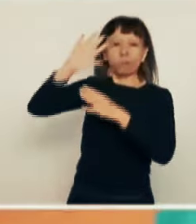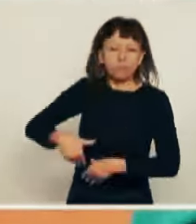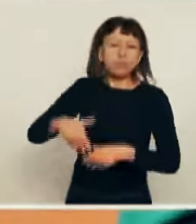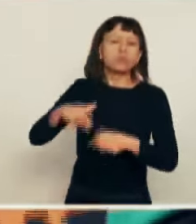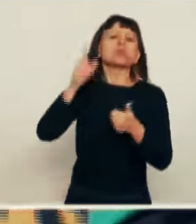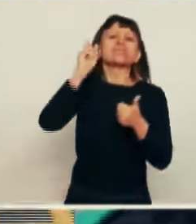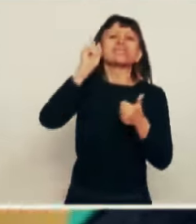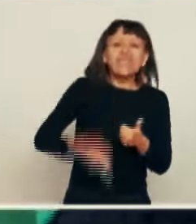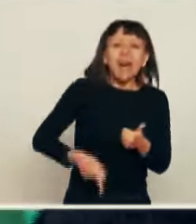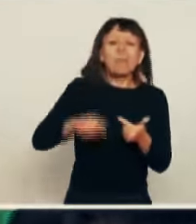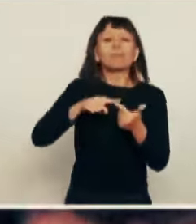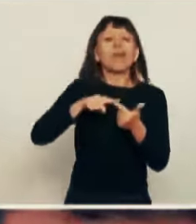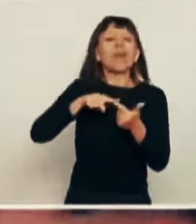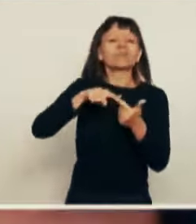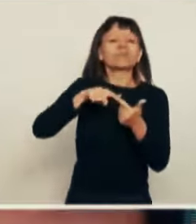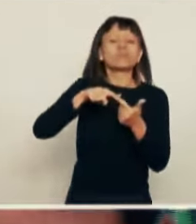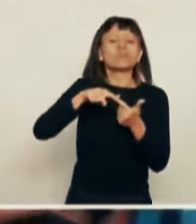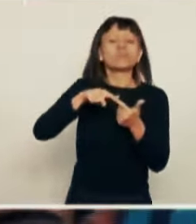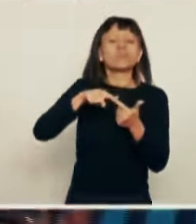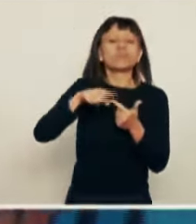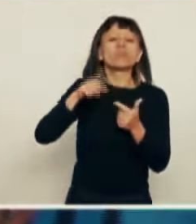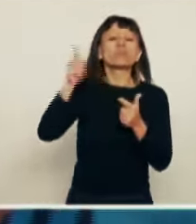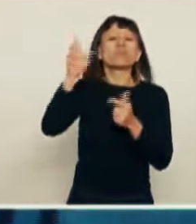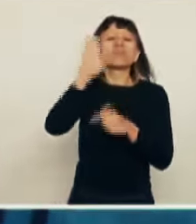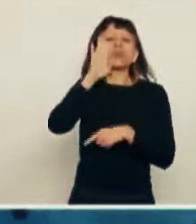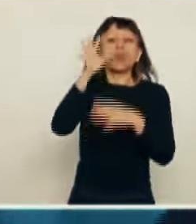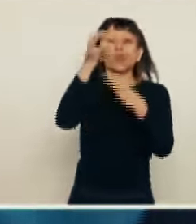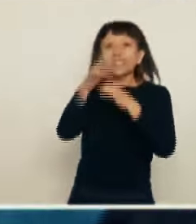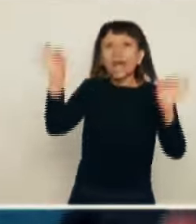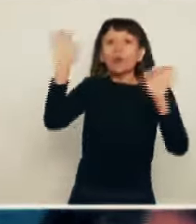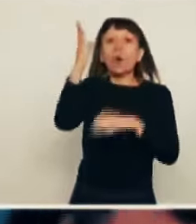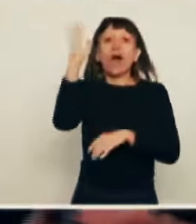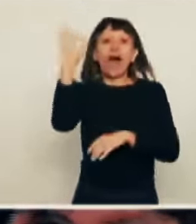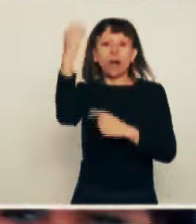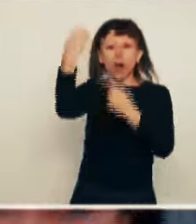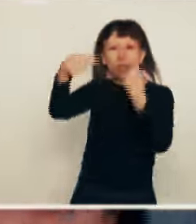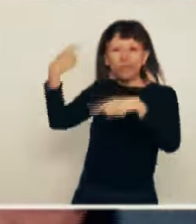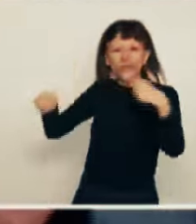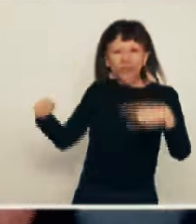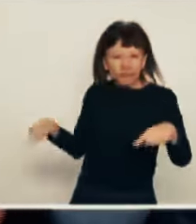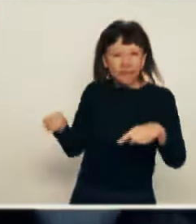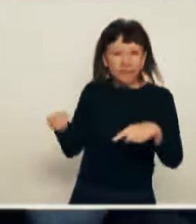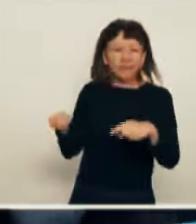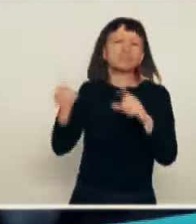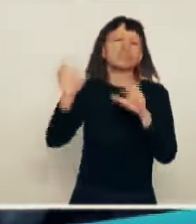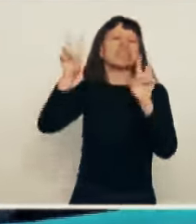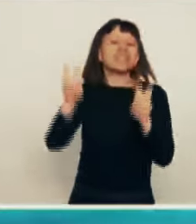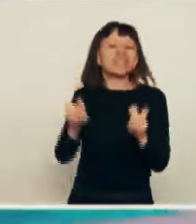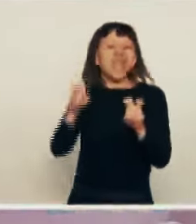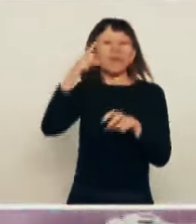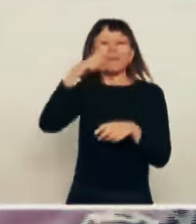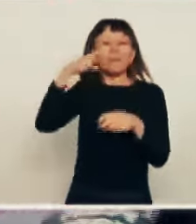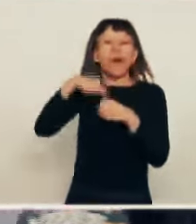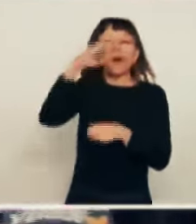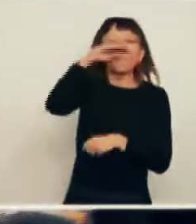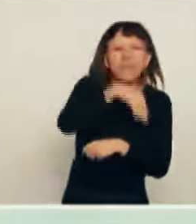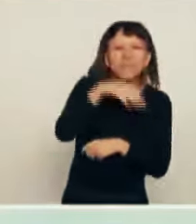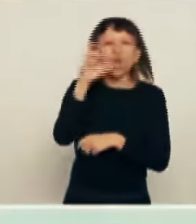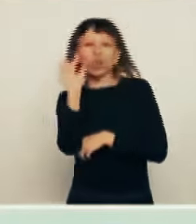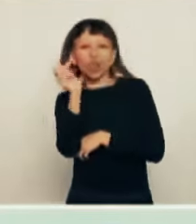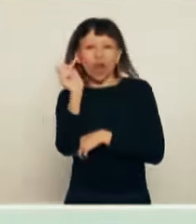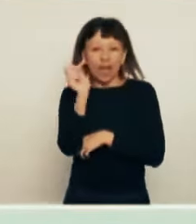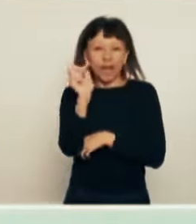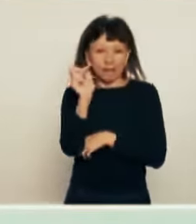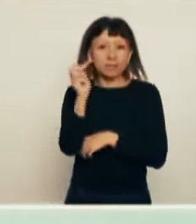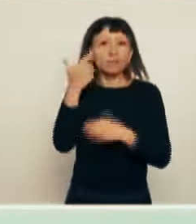Tesoro de los Estados Unidos hizo a los bancos que se habían endeudado con los petrodólares y lo presentó como que ayudaban a la